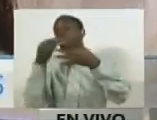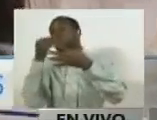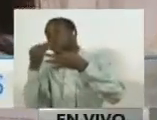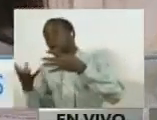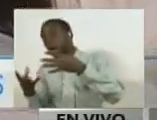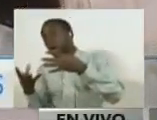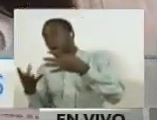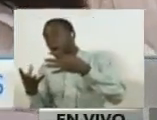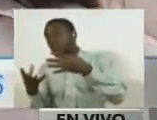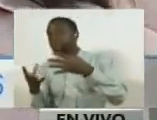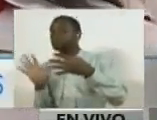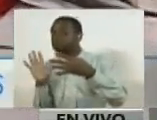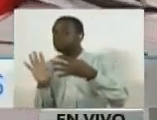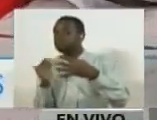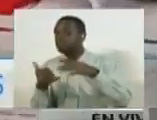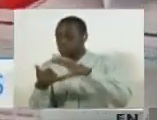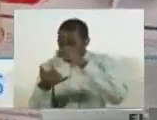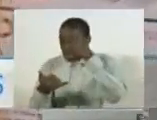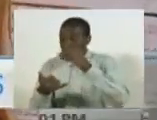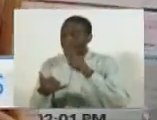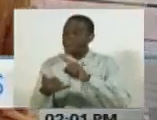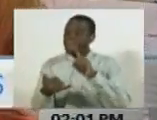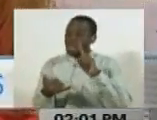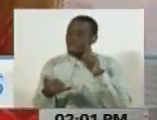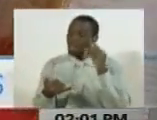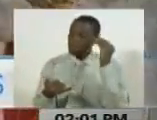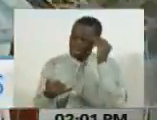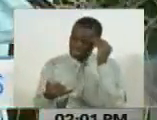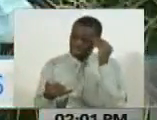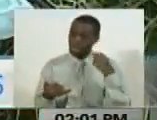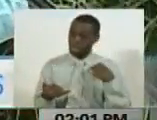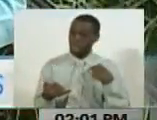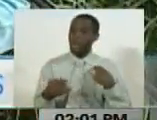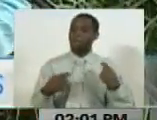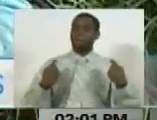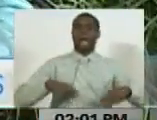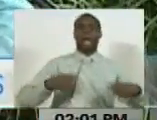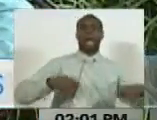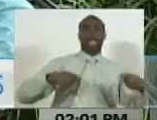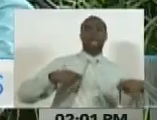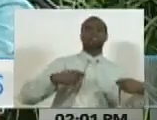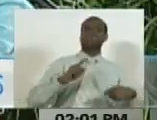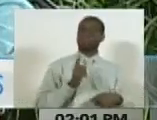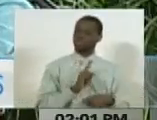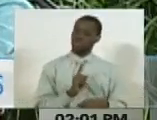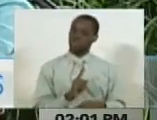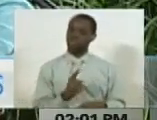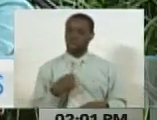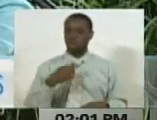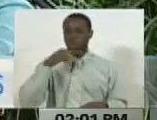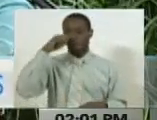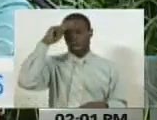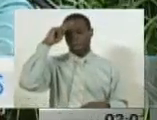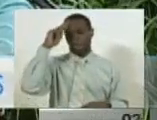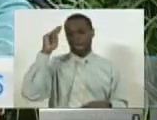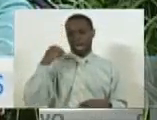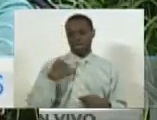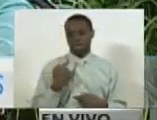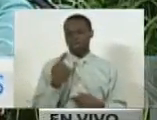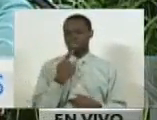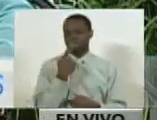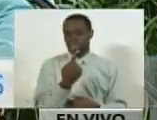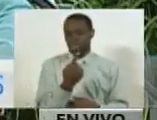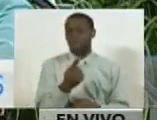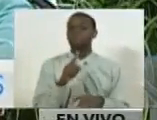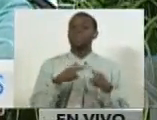pero sobre todo pienso, y no soy extremista cuando pienso eso, lo digo como padre, pero sobre todo lo digo